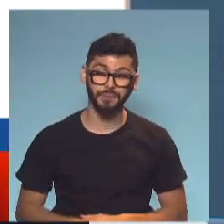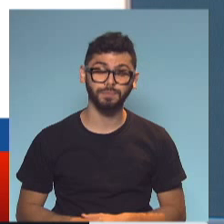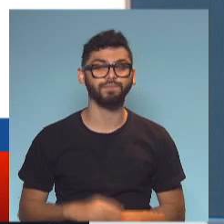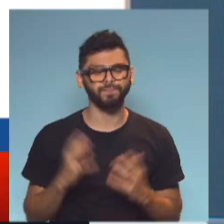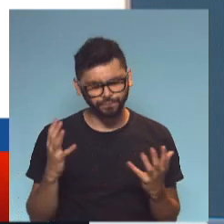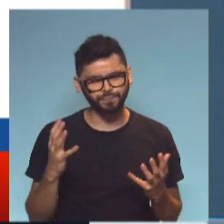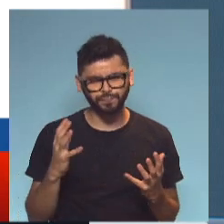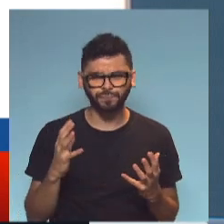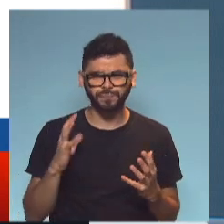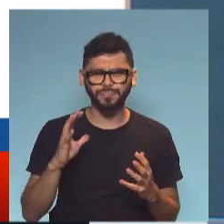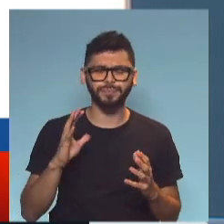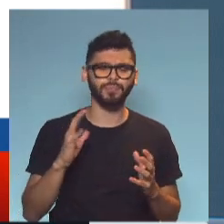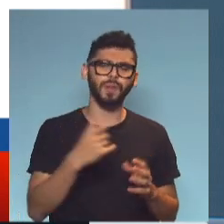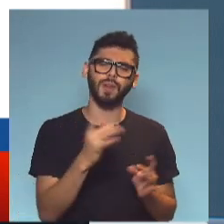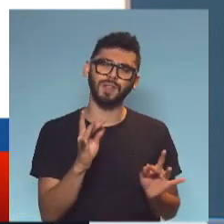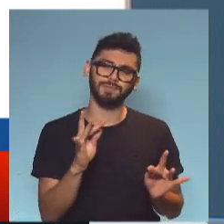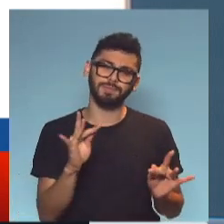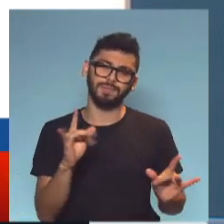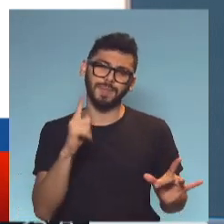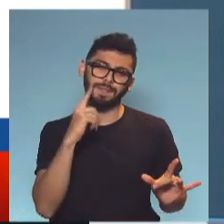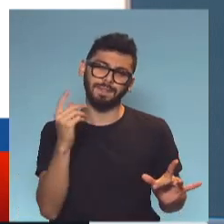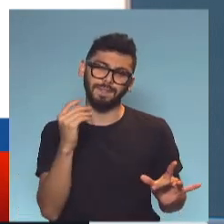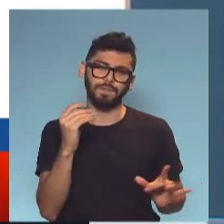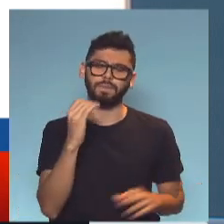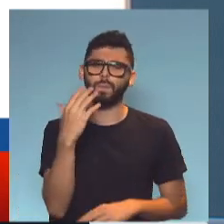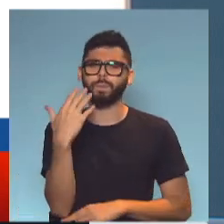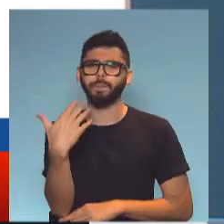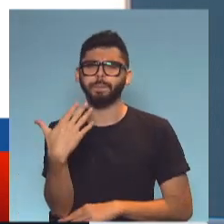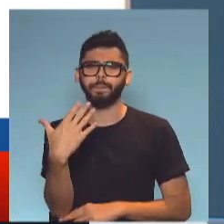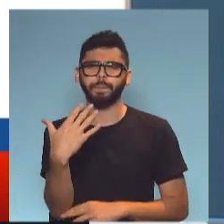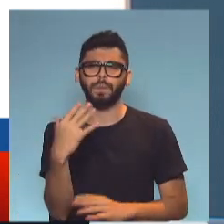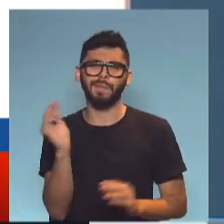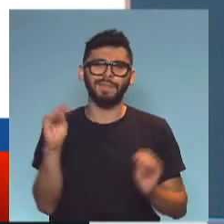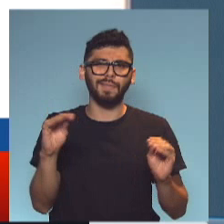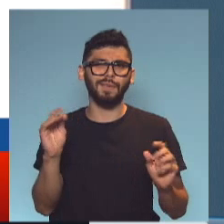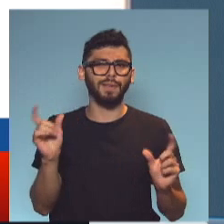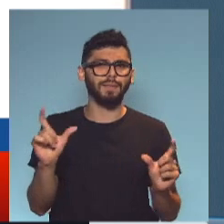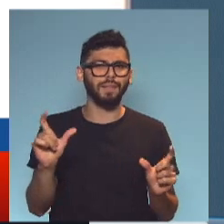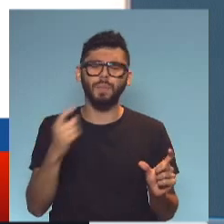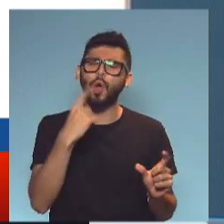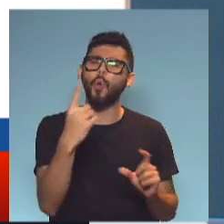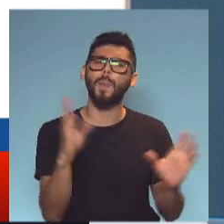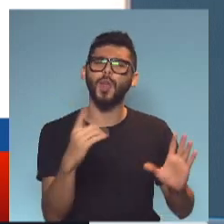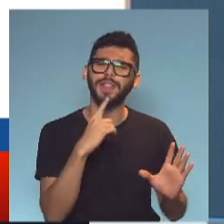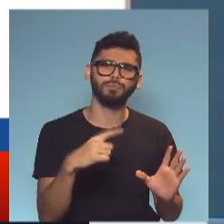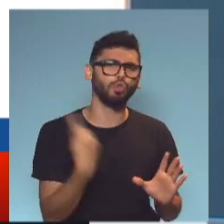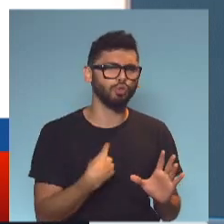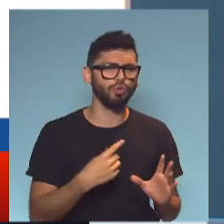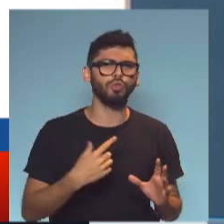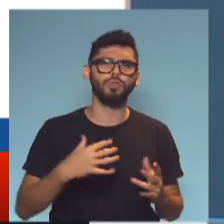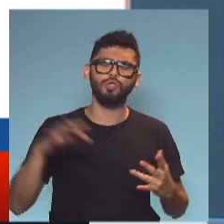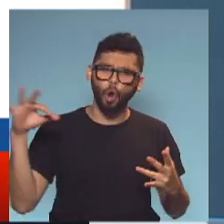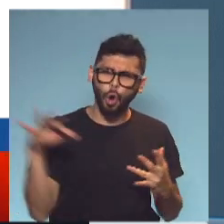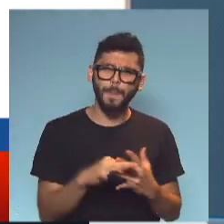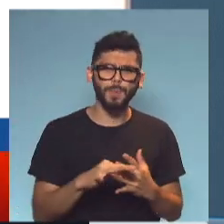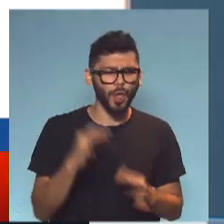muy hábilmente Rodríguez Larreta, encuentra maneras de generar diferencias donde no las hay. Porque, por ejemplo, en un momento dice, solo asumimos el compromiso de